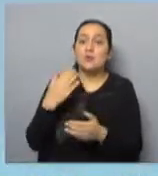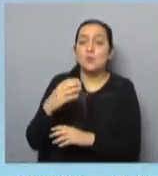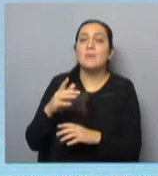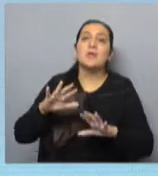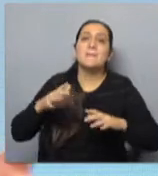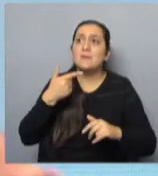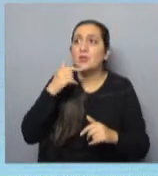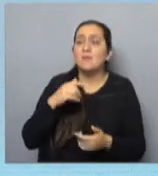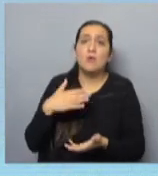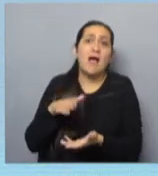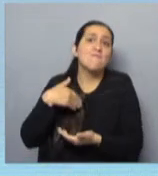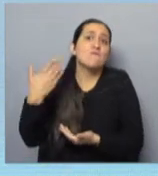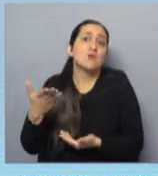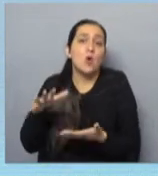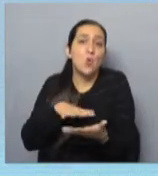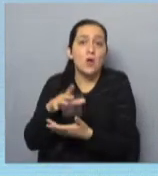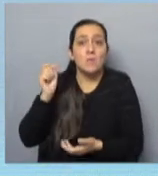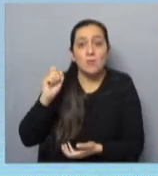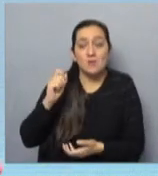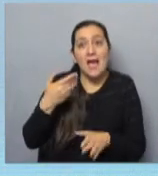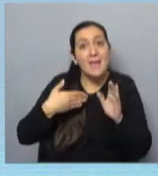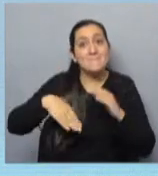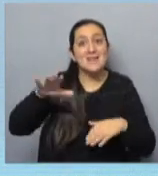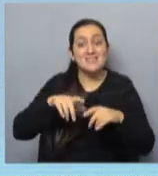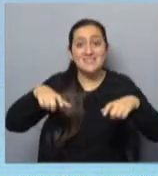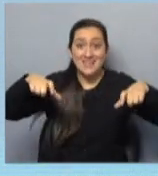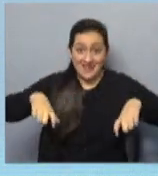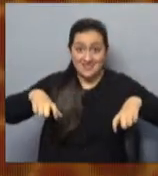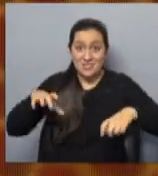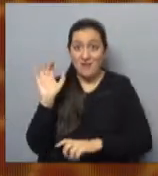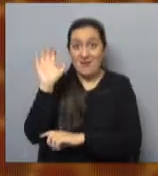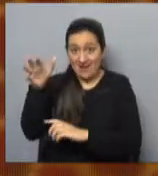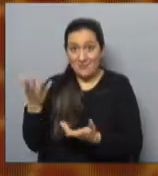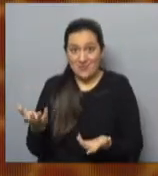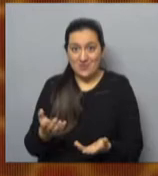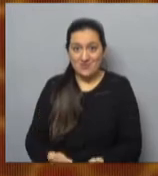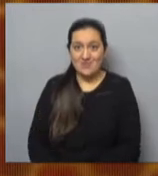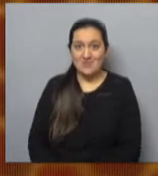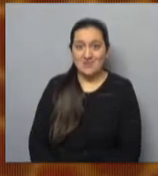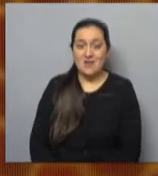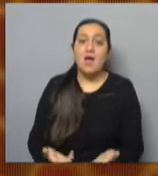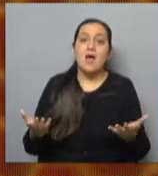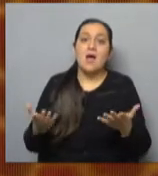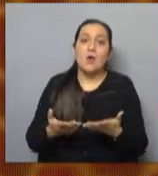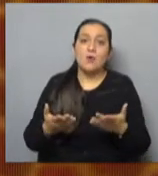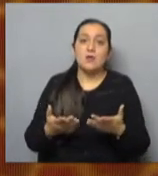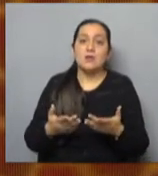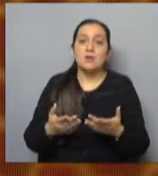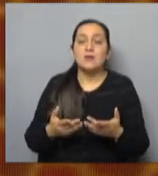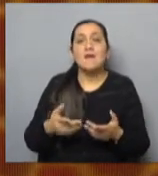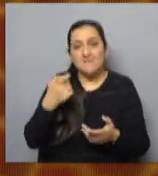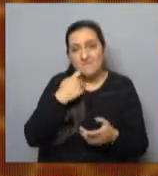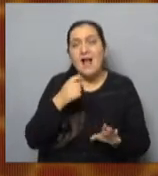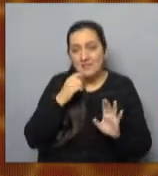porque de un tiempo a esta parte hace muchos años hay muchas más canchas y hay lugar de juande desarrollar el deporte no estamos cortos de